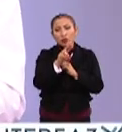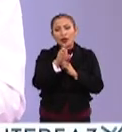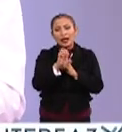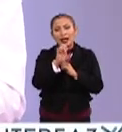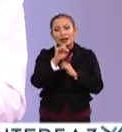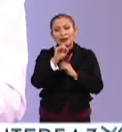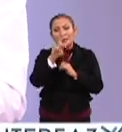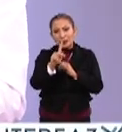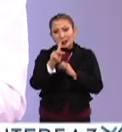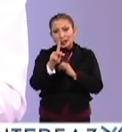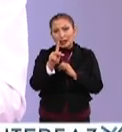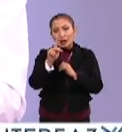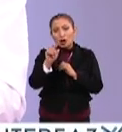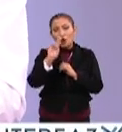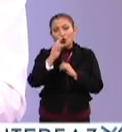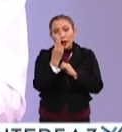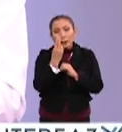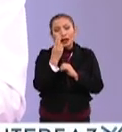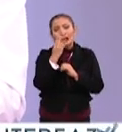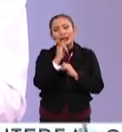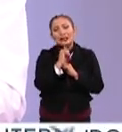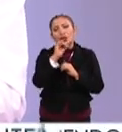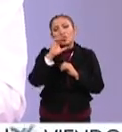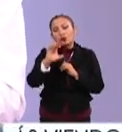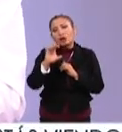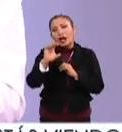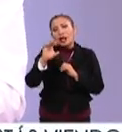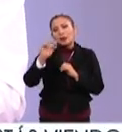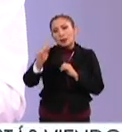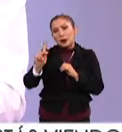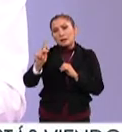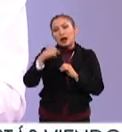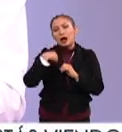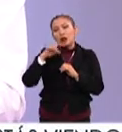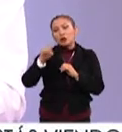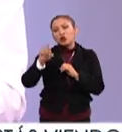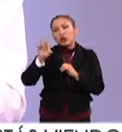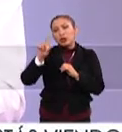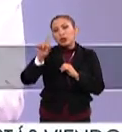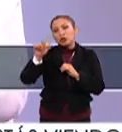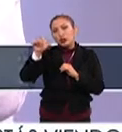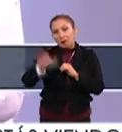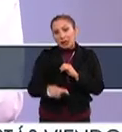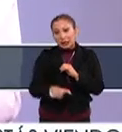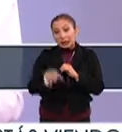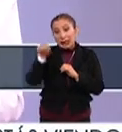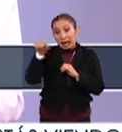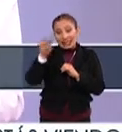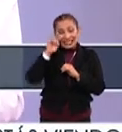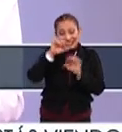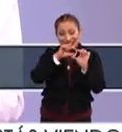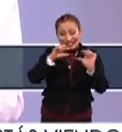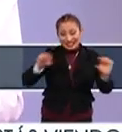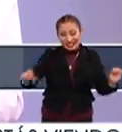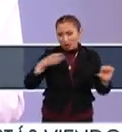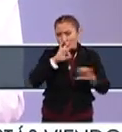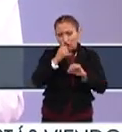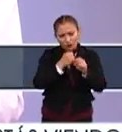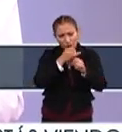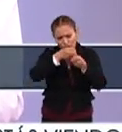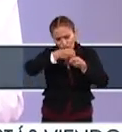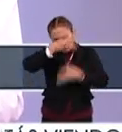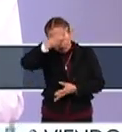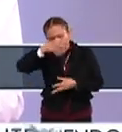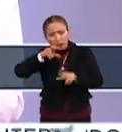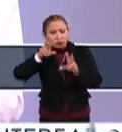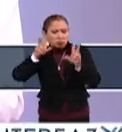www.uiep, es U de Universidad, y de Intercultural, el Estudio P de Puebla, .edu.mx. Ahí pueden tener toda la